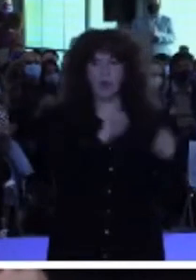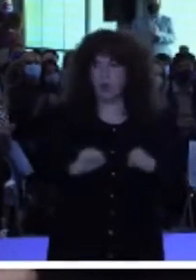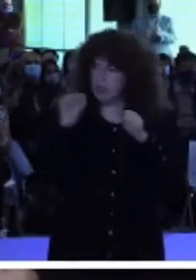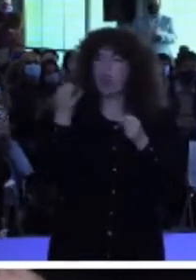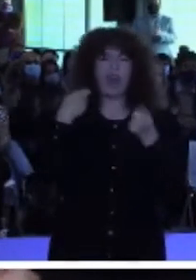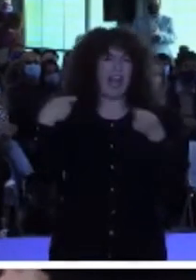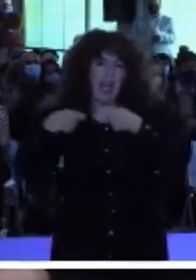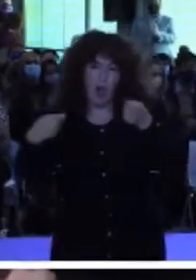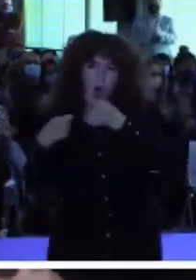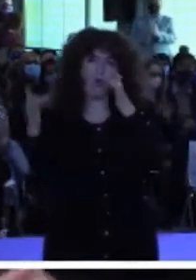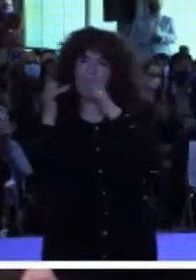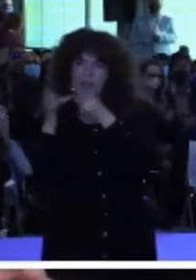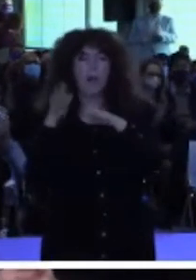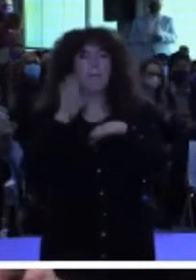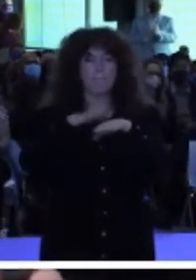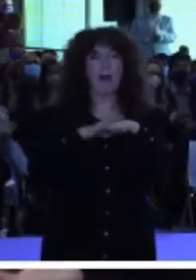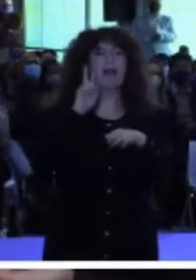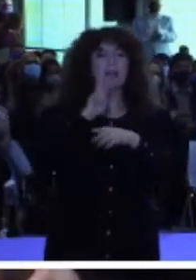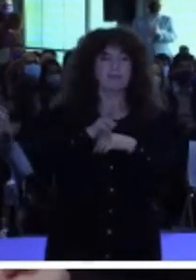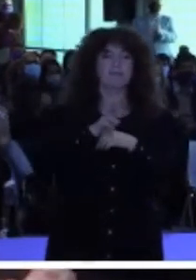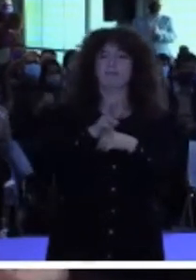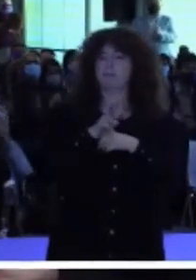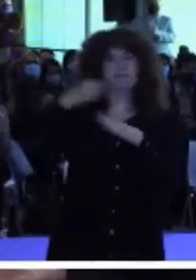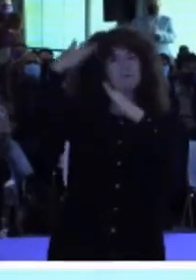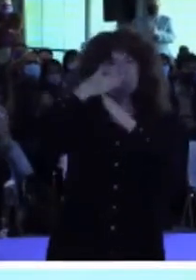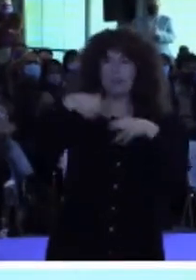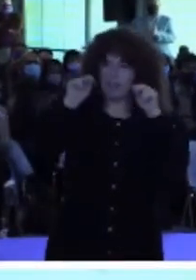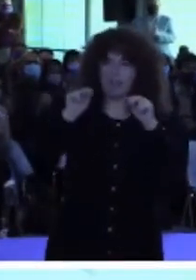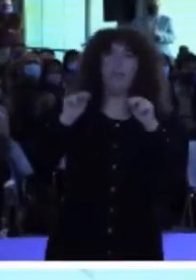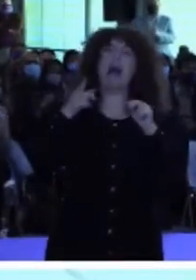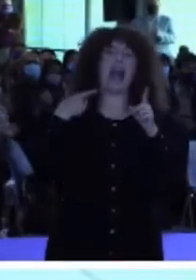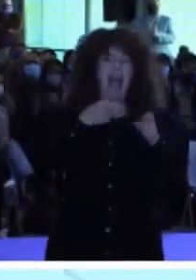negociaciones para que el alto el fuego sea inmediato, para que las armas se callen,